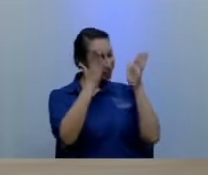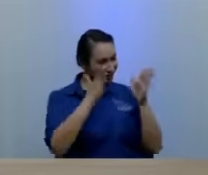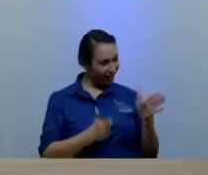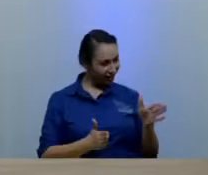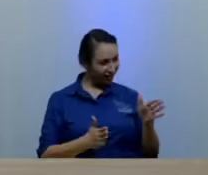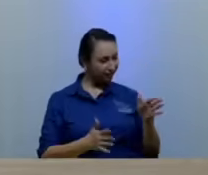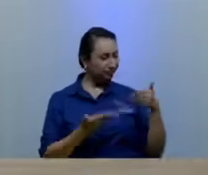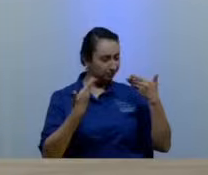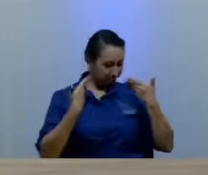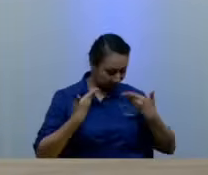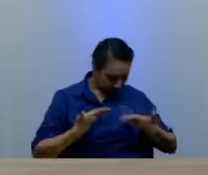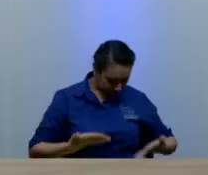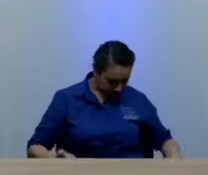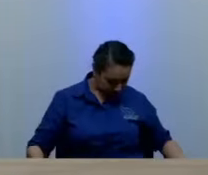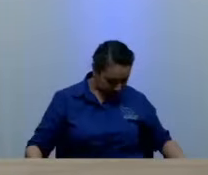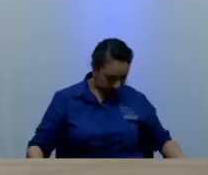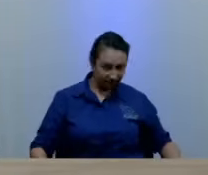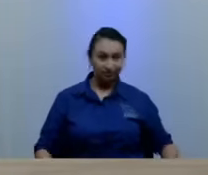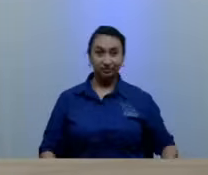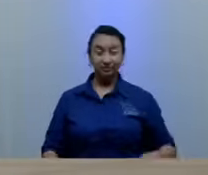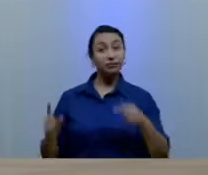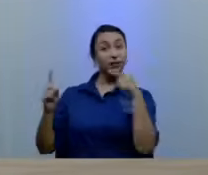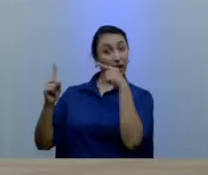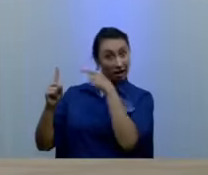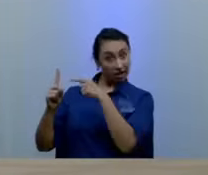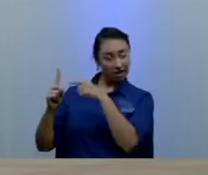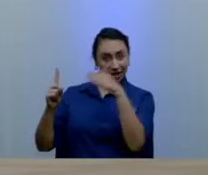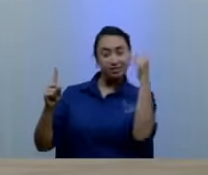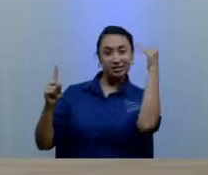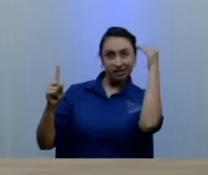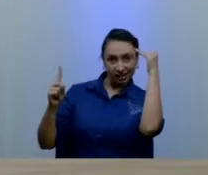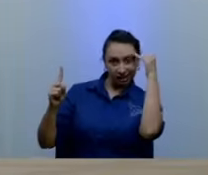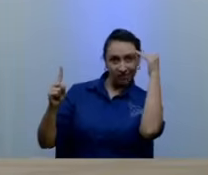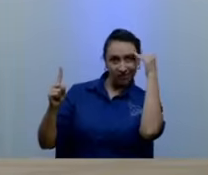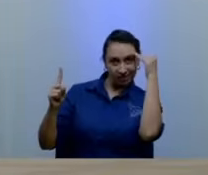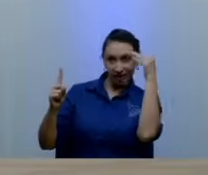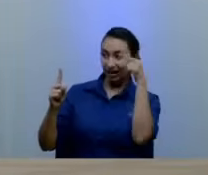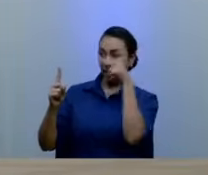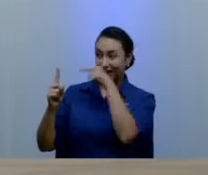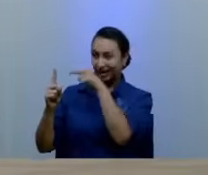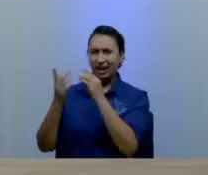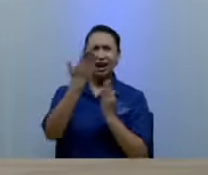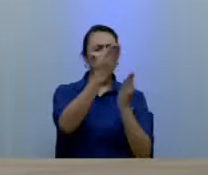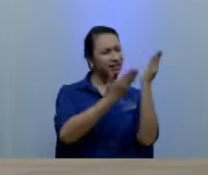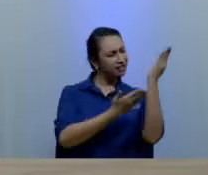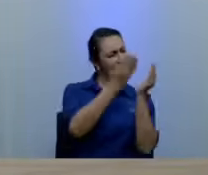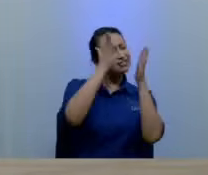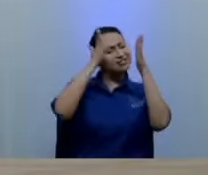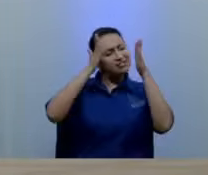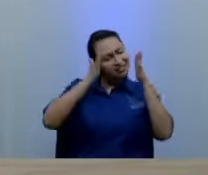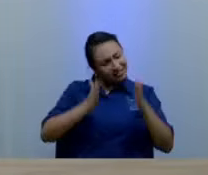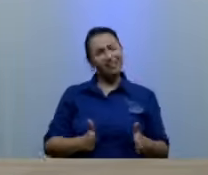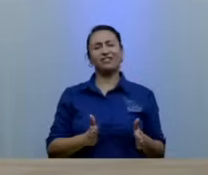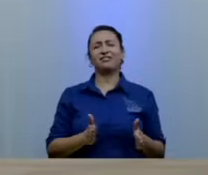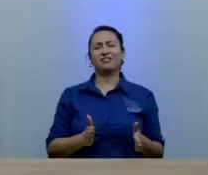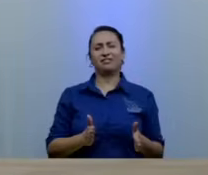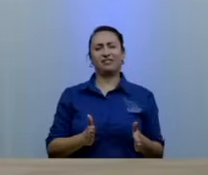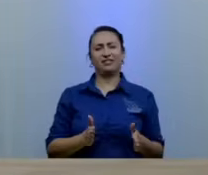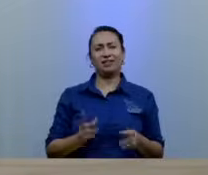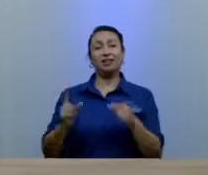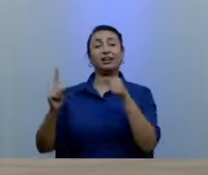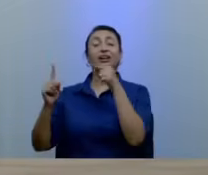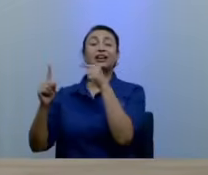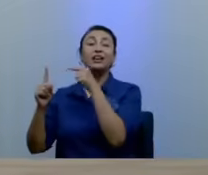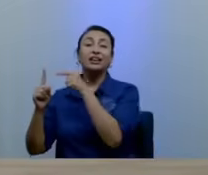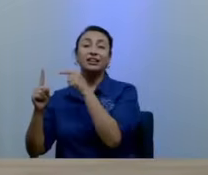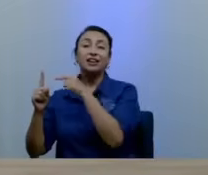tu identificación de quién era, de un servicio. Yo soy Ruth, tu sierva, soy Ruth, tu sierva. Extiende el manto sobre tu